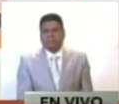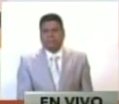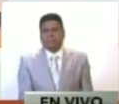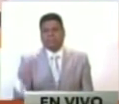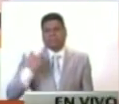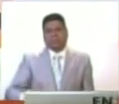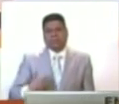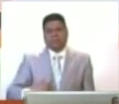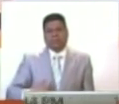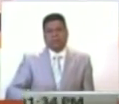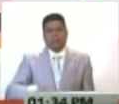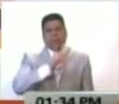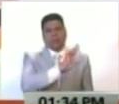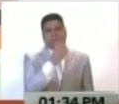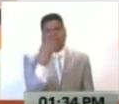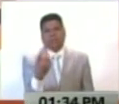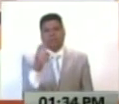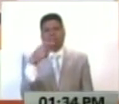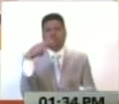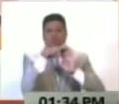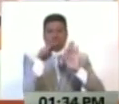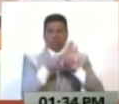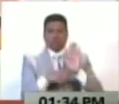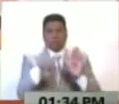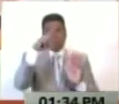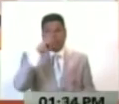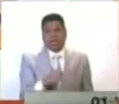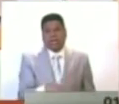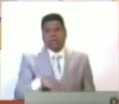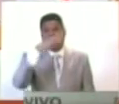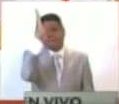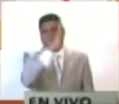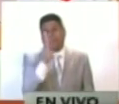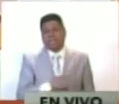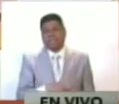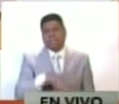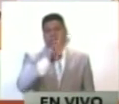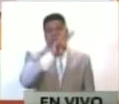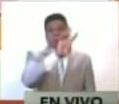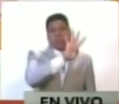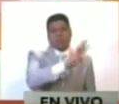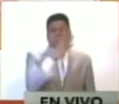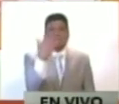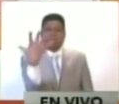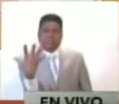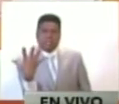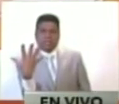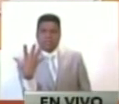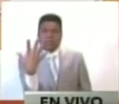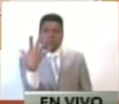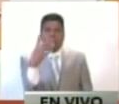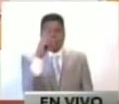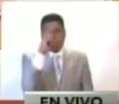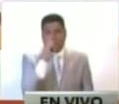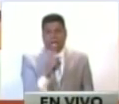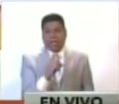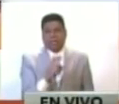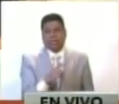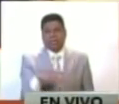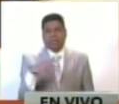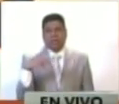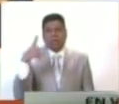de 41 normas por año, en el caso de Brasil 45 normas por año, en el caso de Paraguay